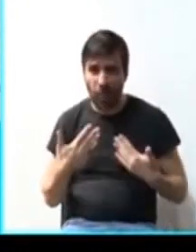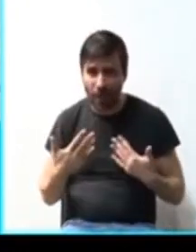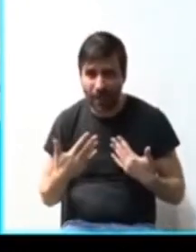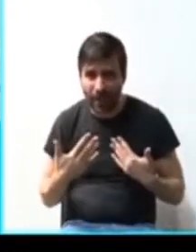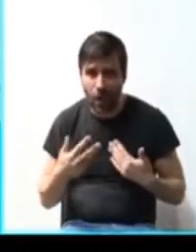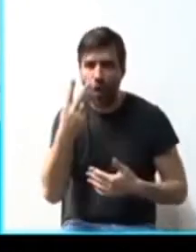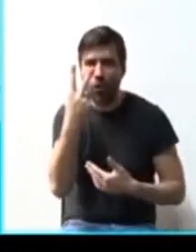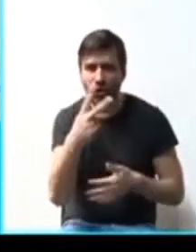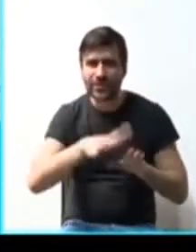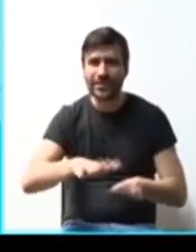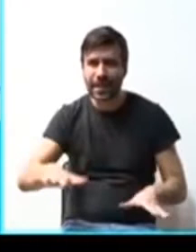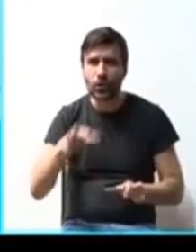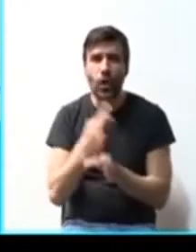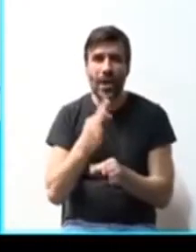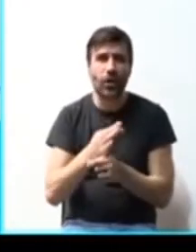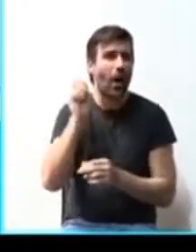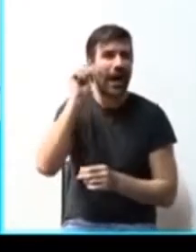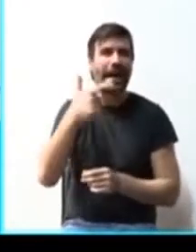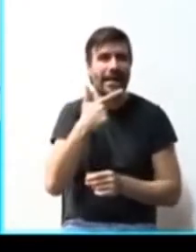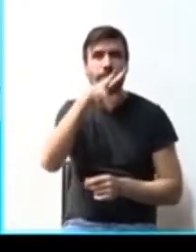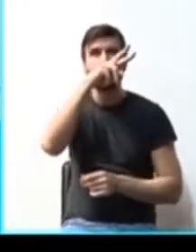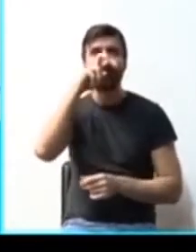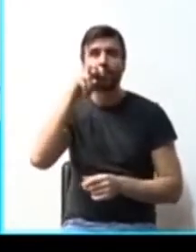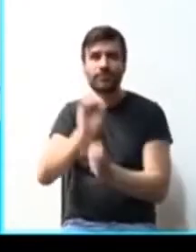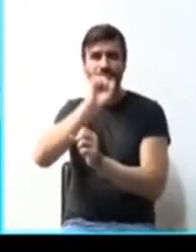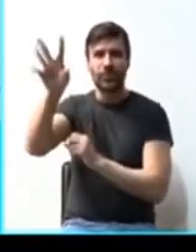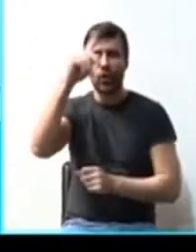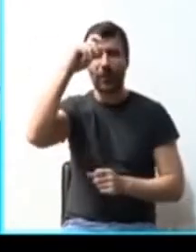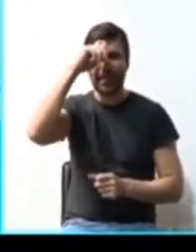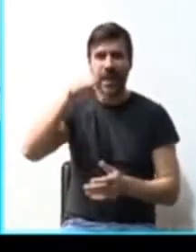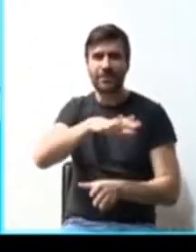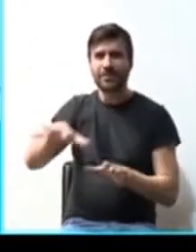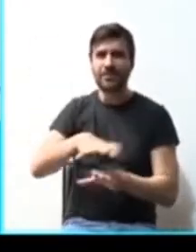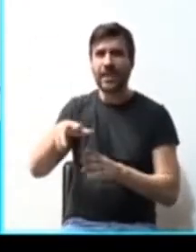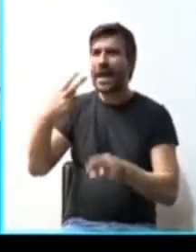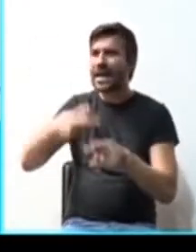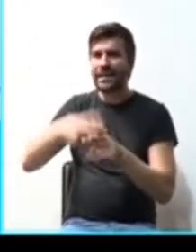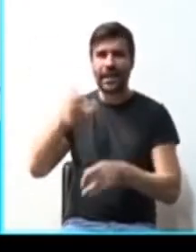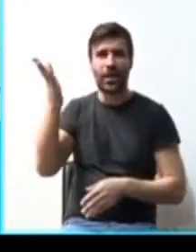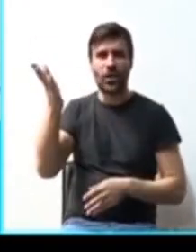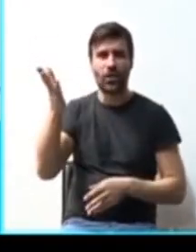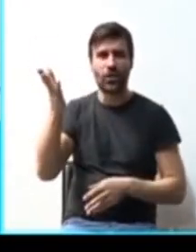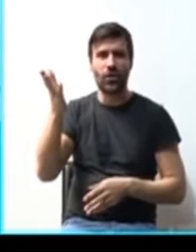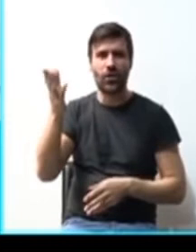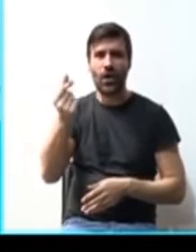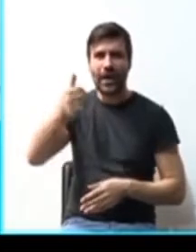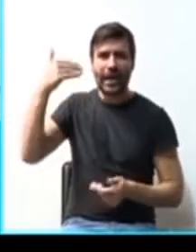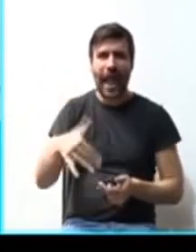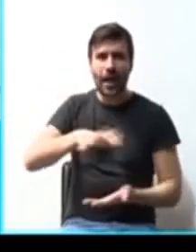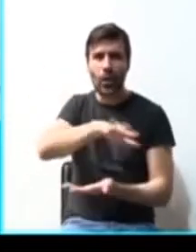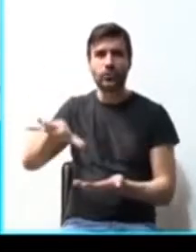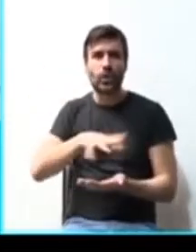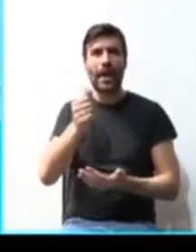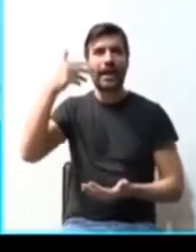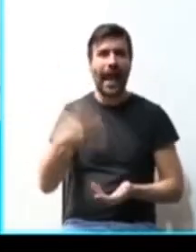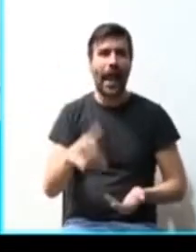hospitalizados por pérdida de gas en una escuela que queda en el barrio de Retiro, en el lugar más caro de la ciudad de Buenos